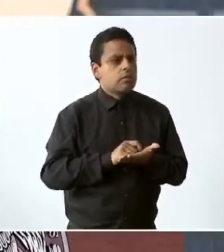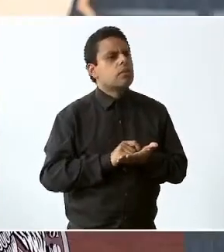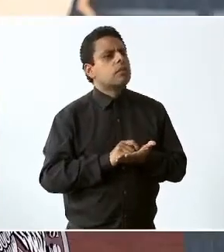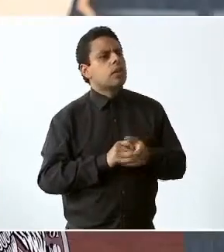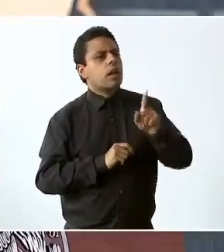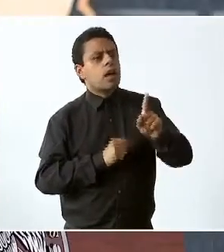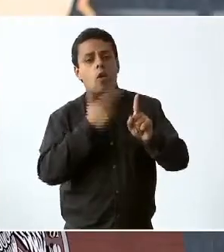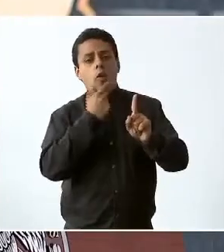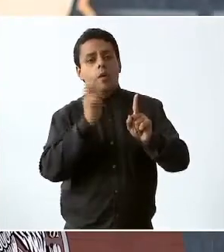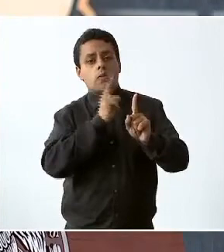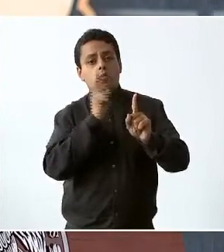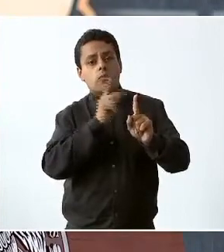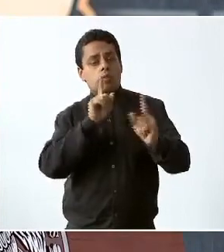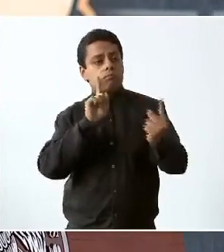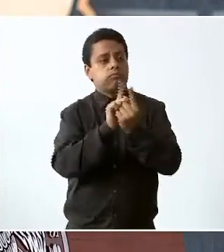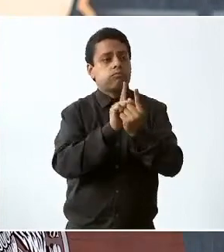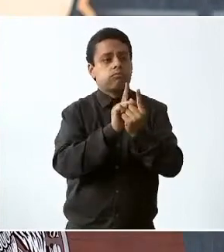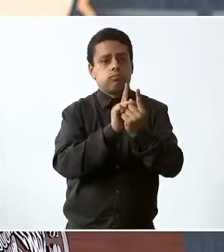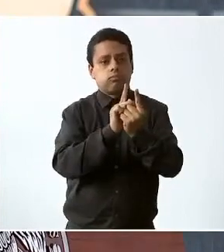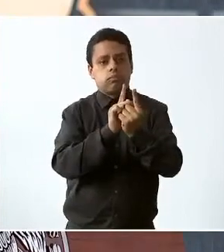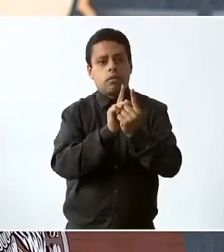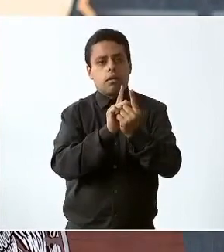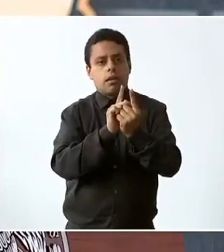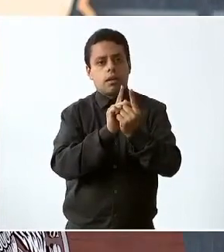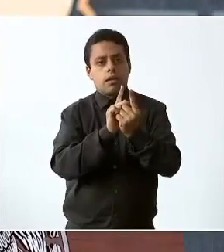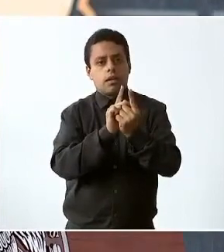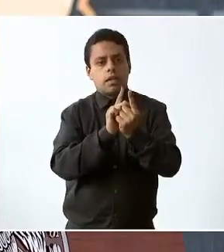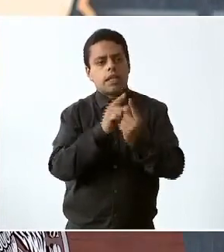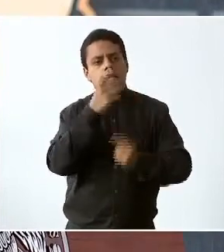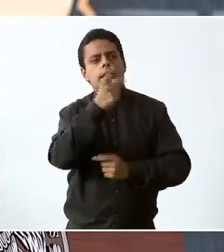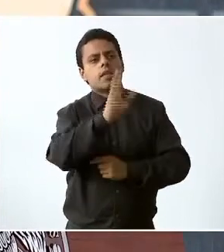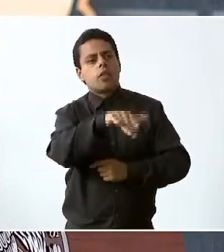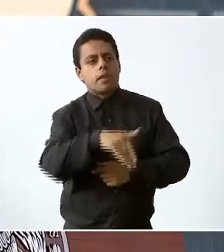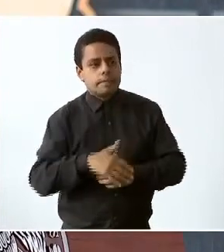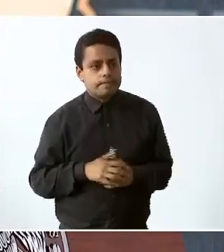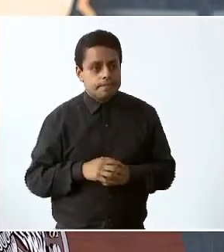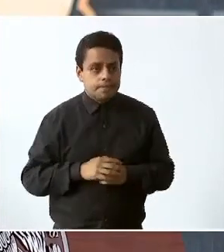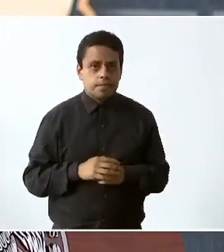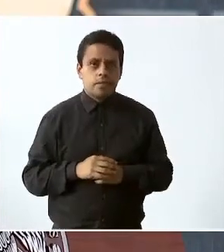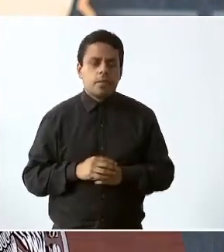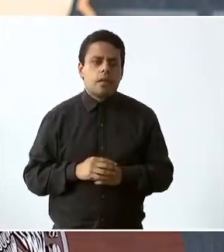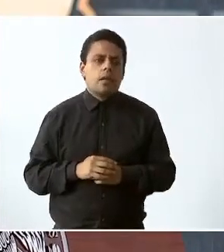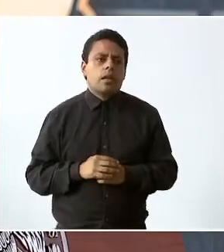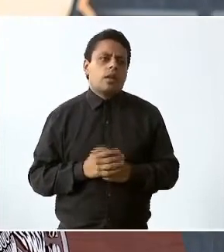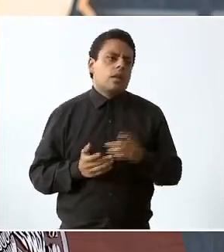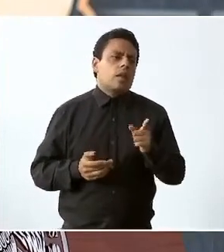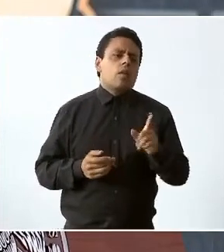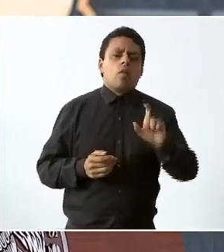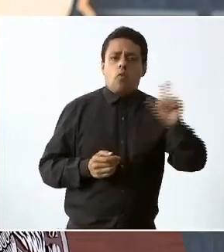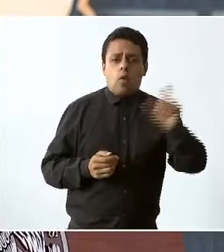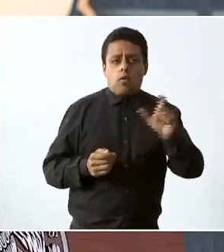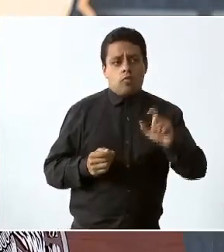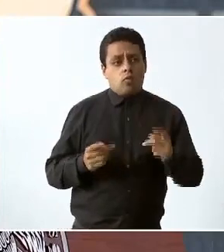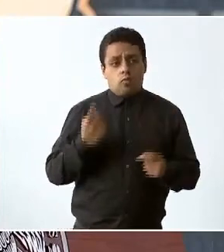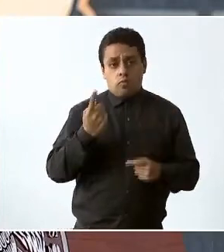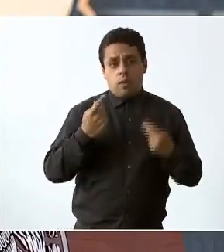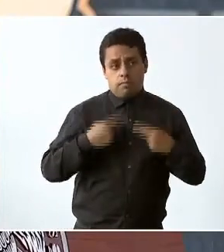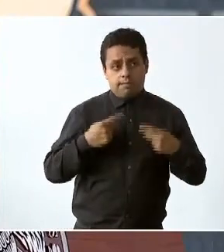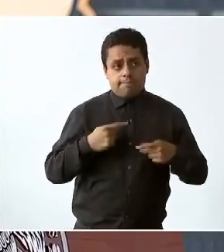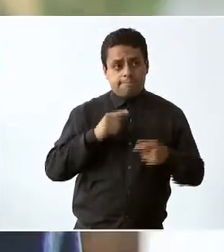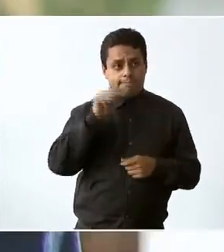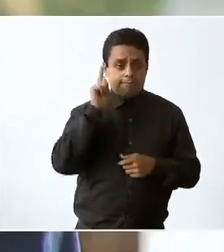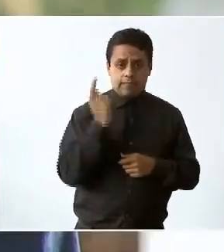escritor ruso Gogol, señalándole que cuando un hombre se entrega